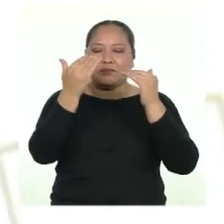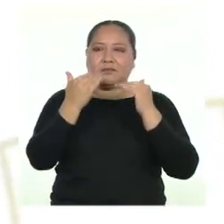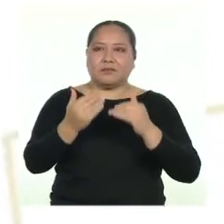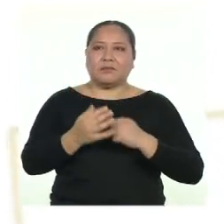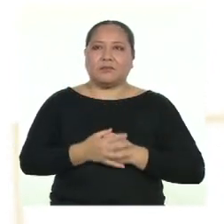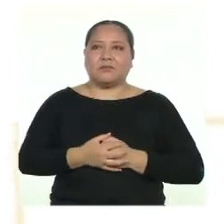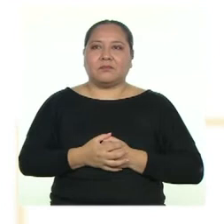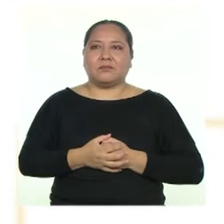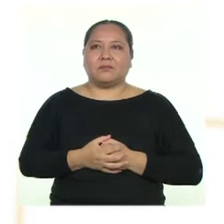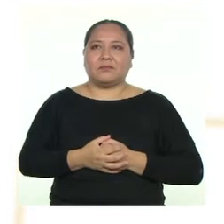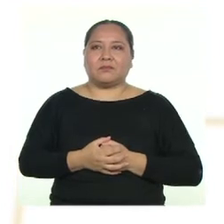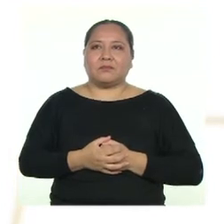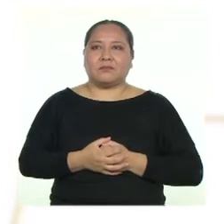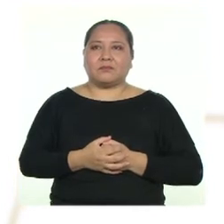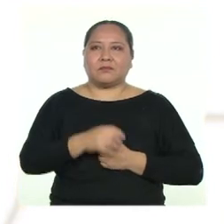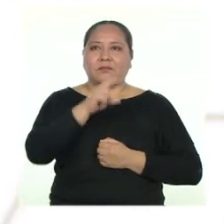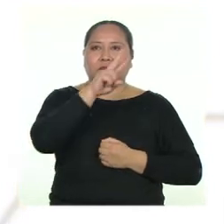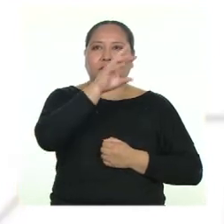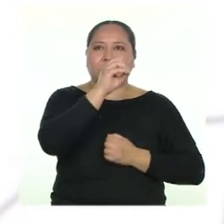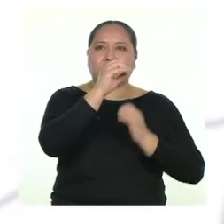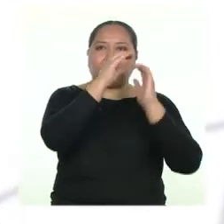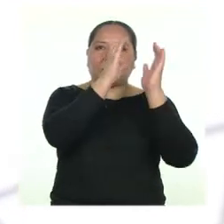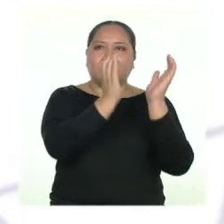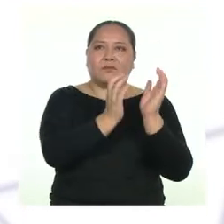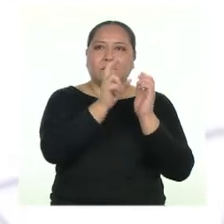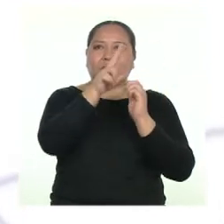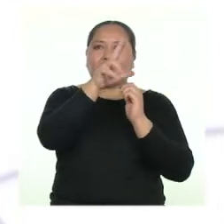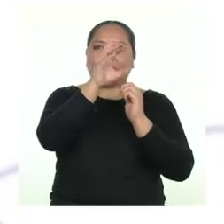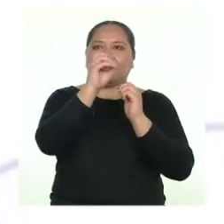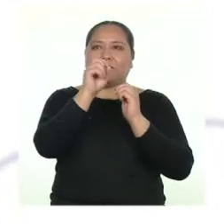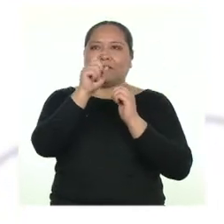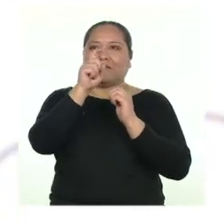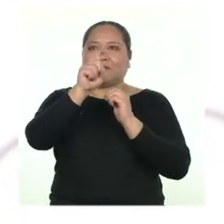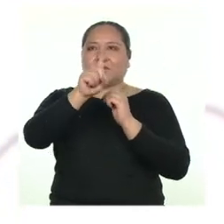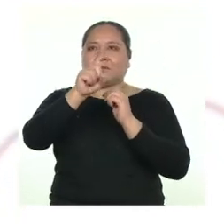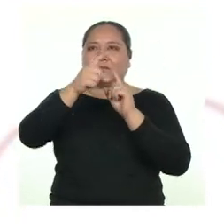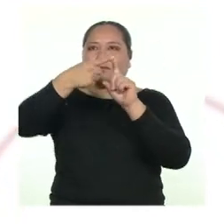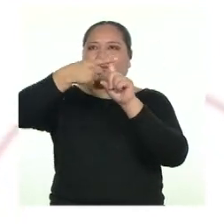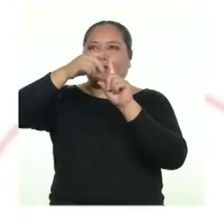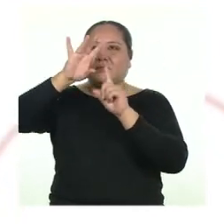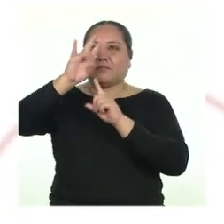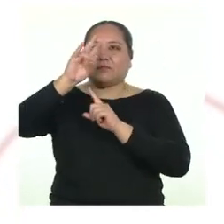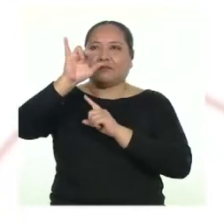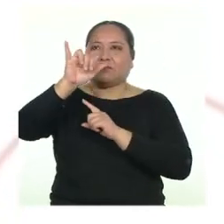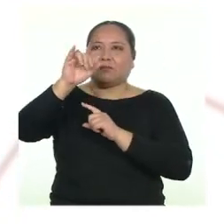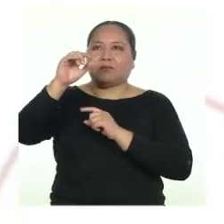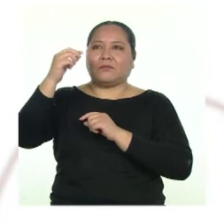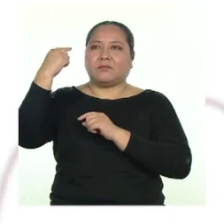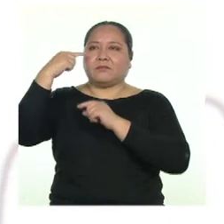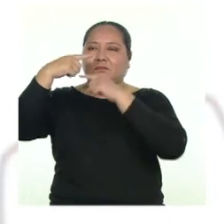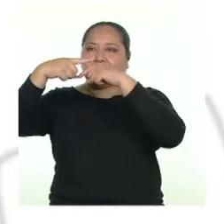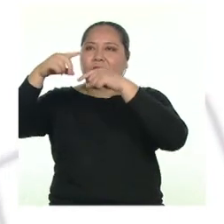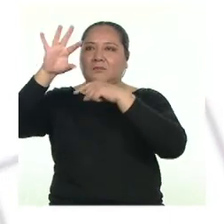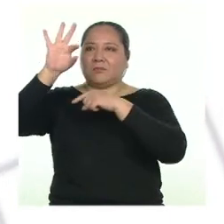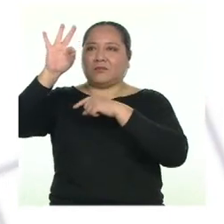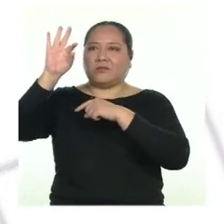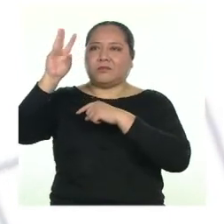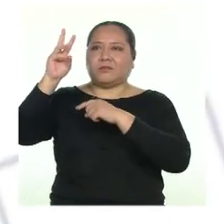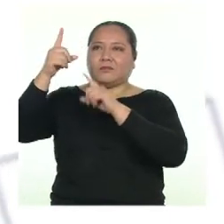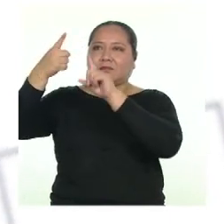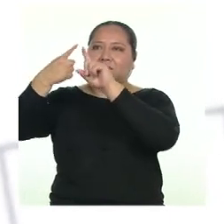manera. 20 por 30x más 7y es igual a 96 por